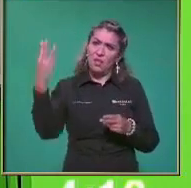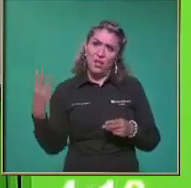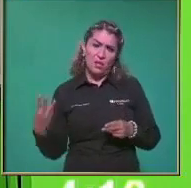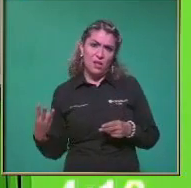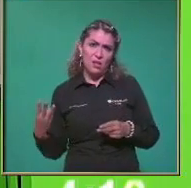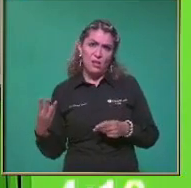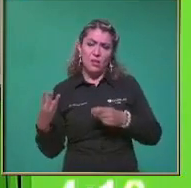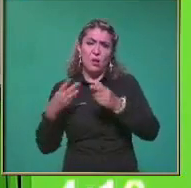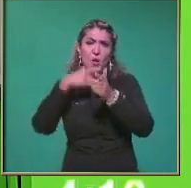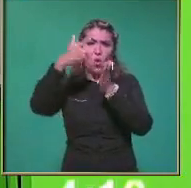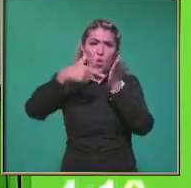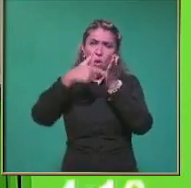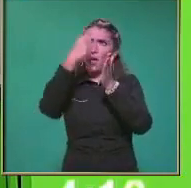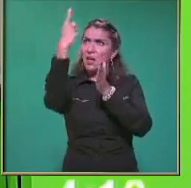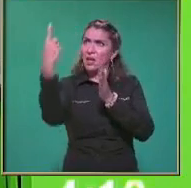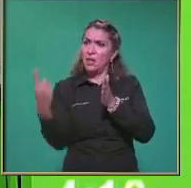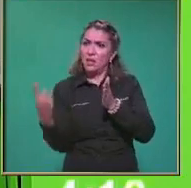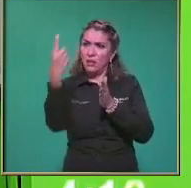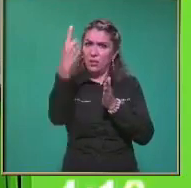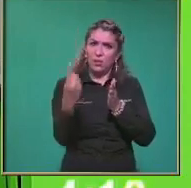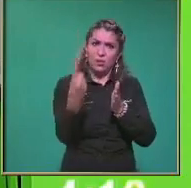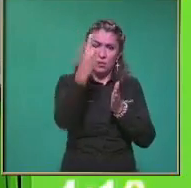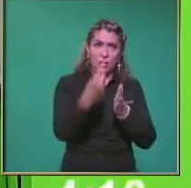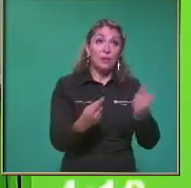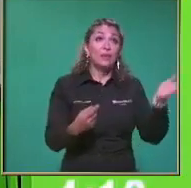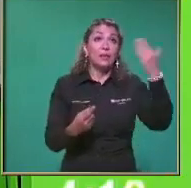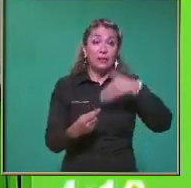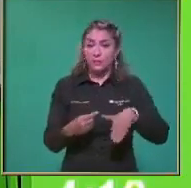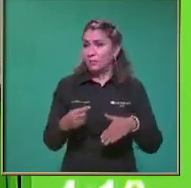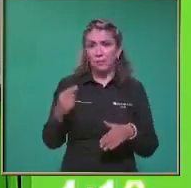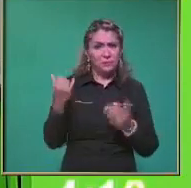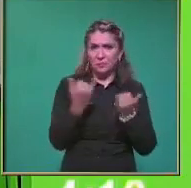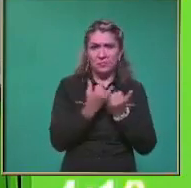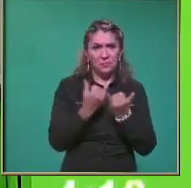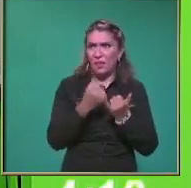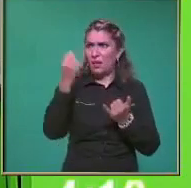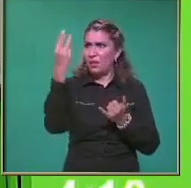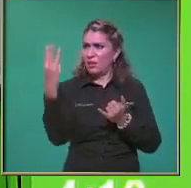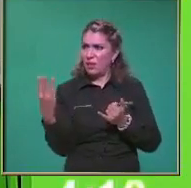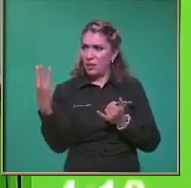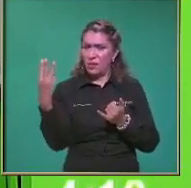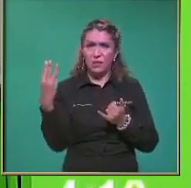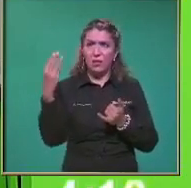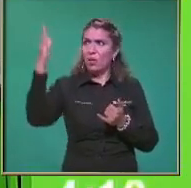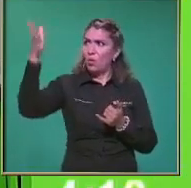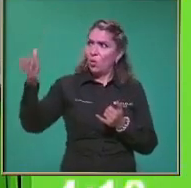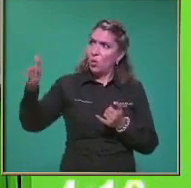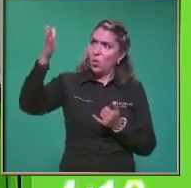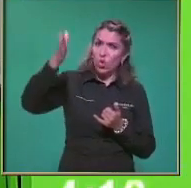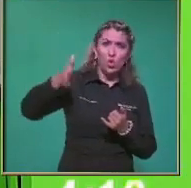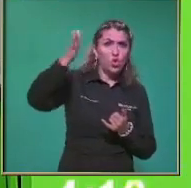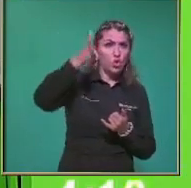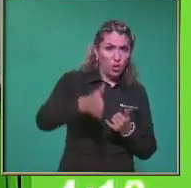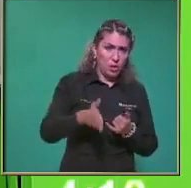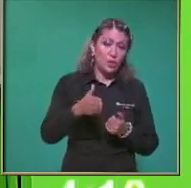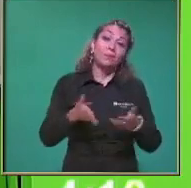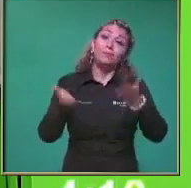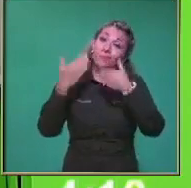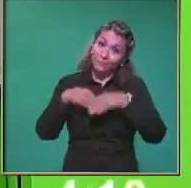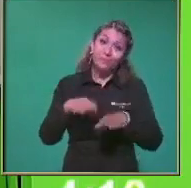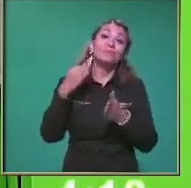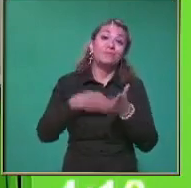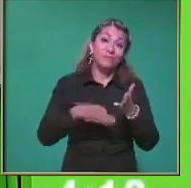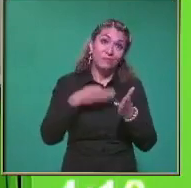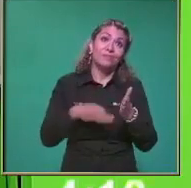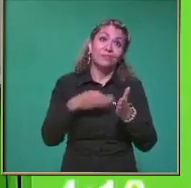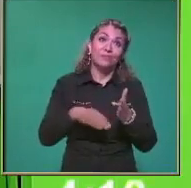3 decimales. El siguiente dice 3.103. A ese tampoco le voy a agregar ceros. Ya tiene 3 decimales. Pero la última cantidad sí,